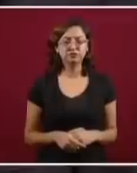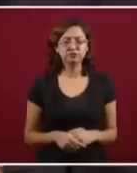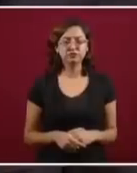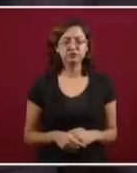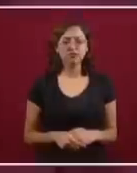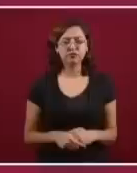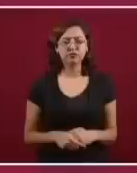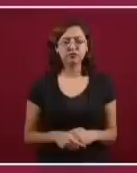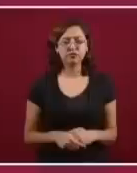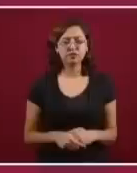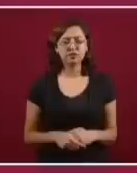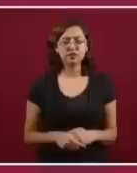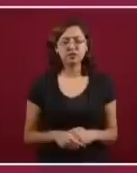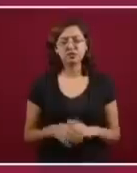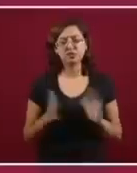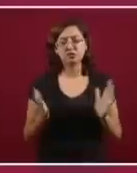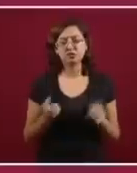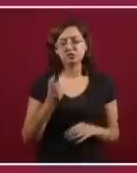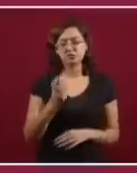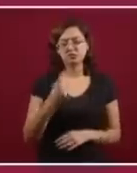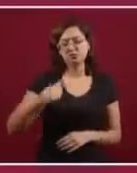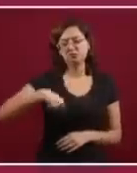eso es lo que consideramos